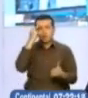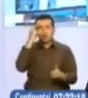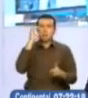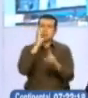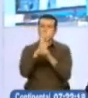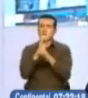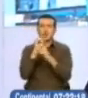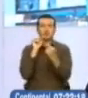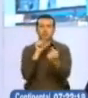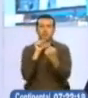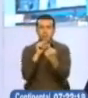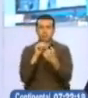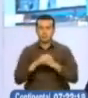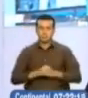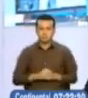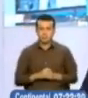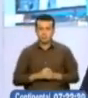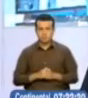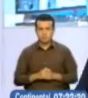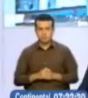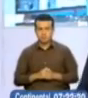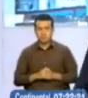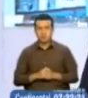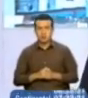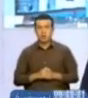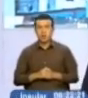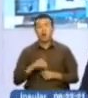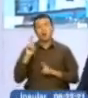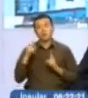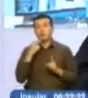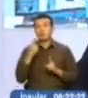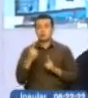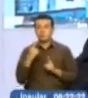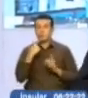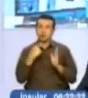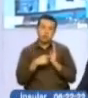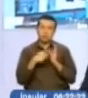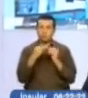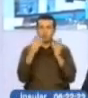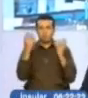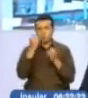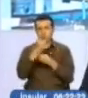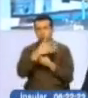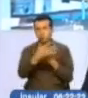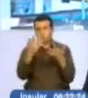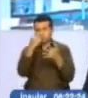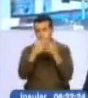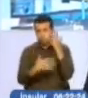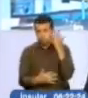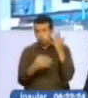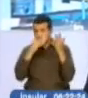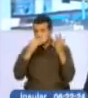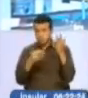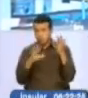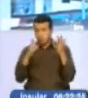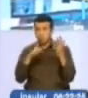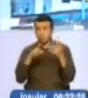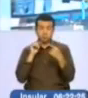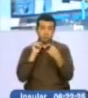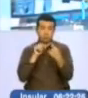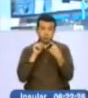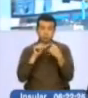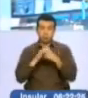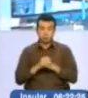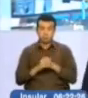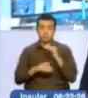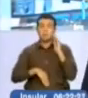capacidad confrontativa. Y claro, siempre ahí se mezclan las cosas, ¿no? Se le endilan un montón de cosas que en realidad no ocurren muchas veces. Su confrontación, yo creo que además